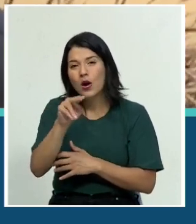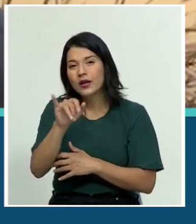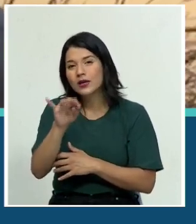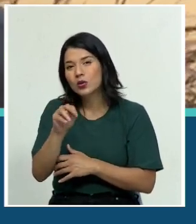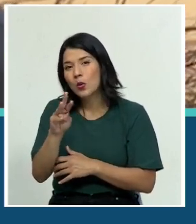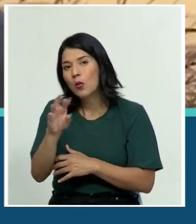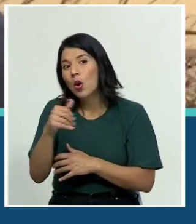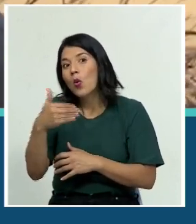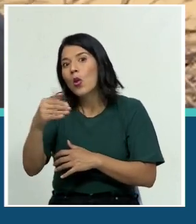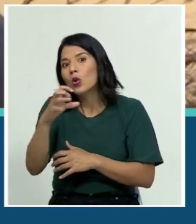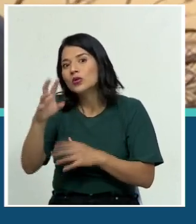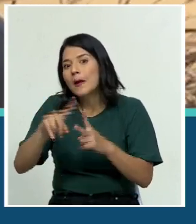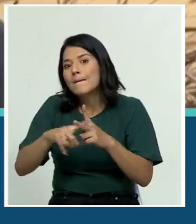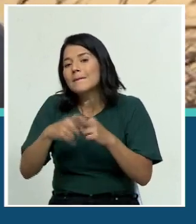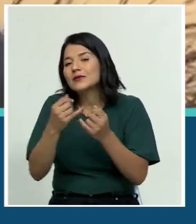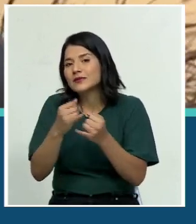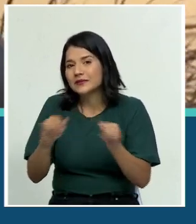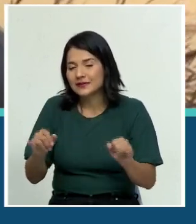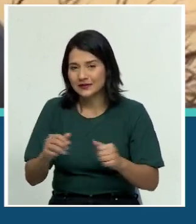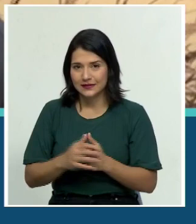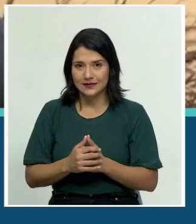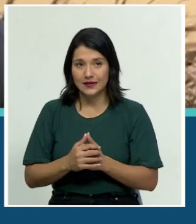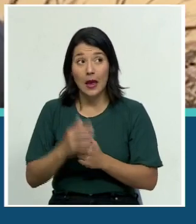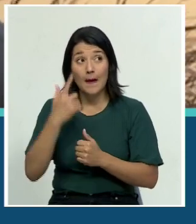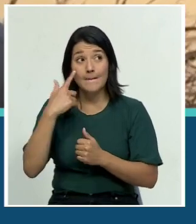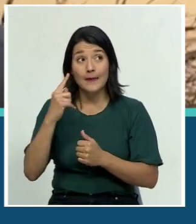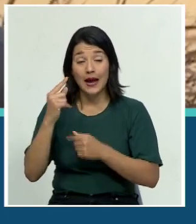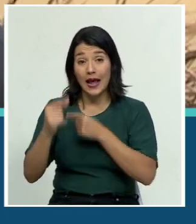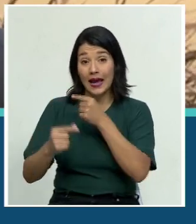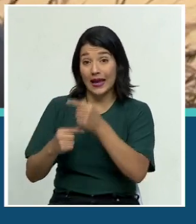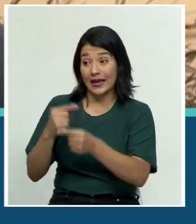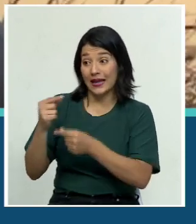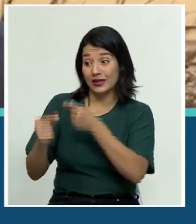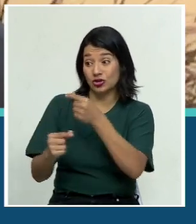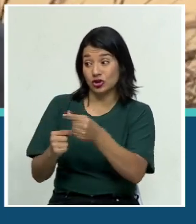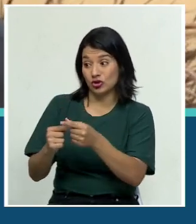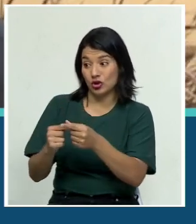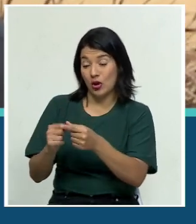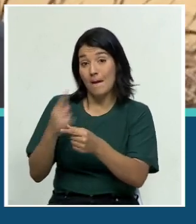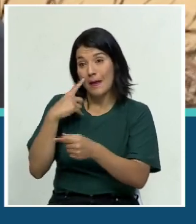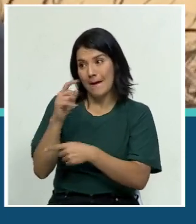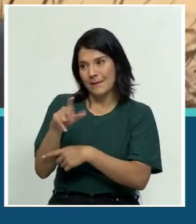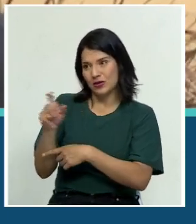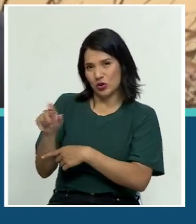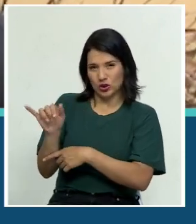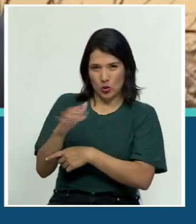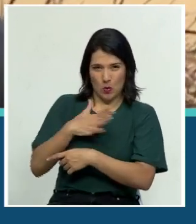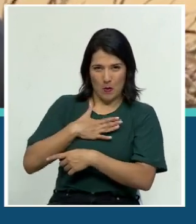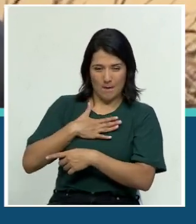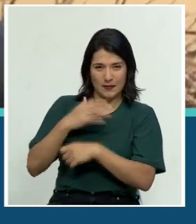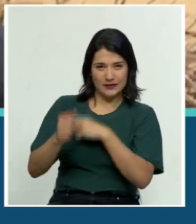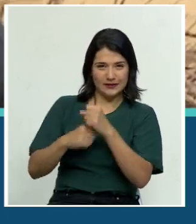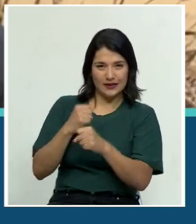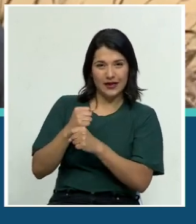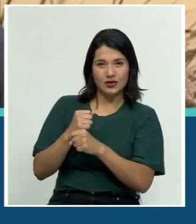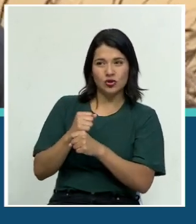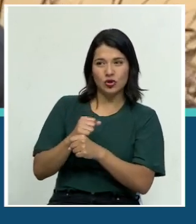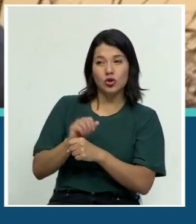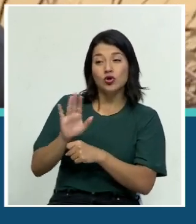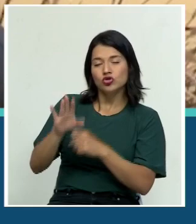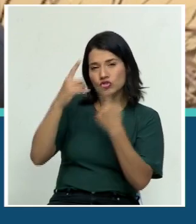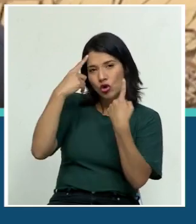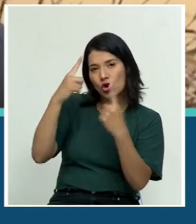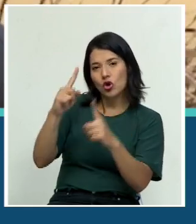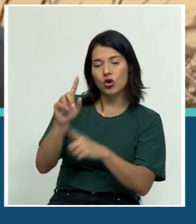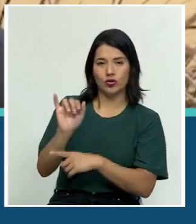independiente. Para una generación como la mía, el mérito de él es ese, fundamentalmente,